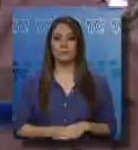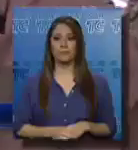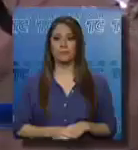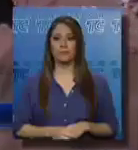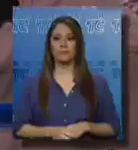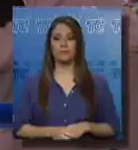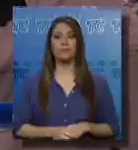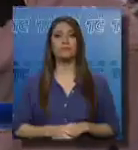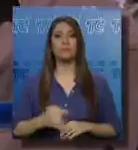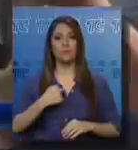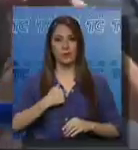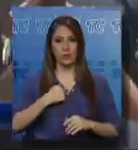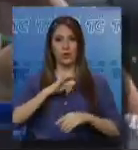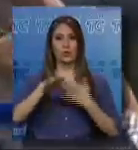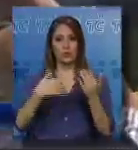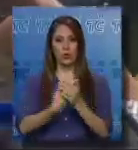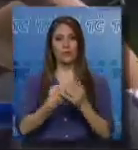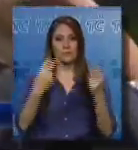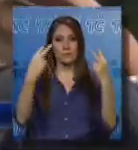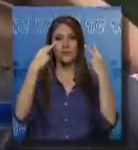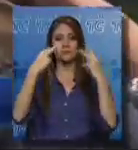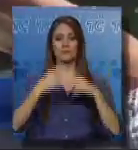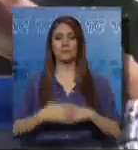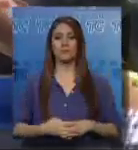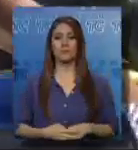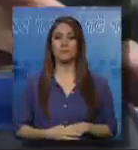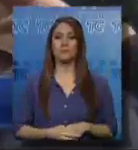por atrás, sino por adelante.